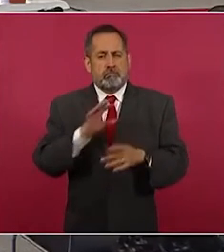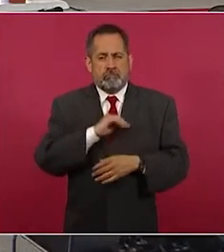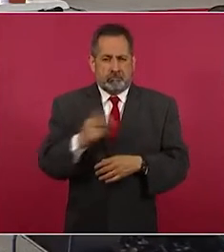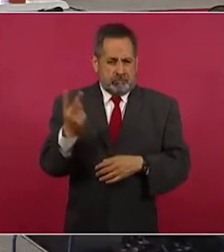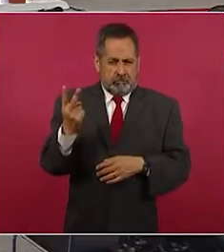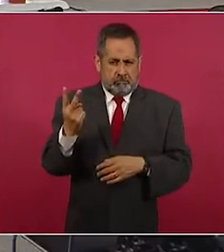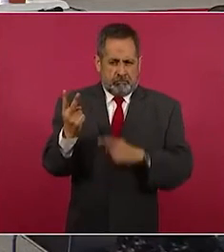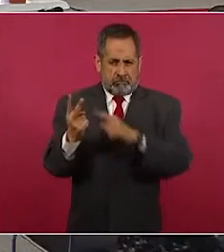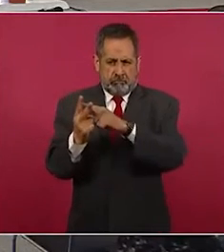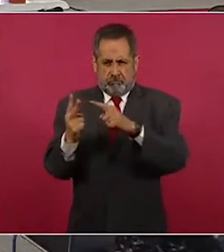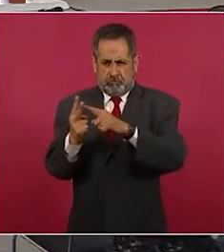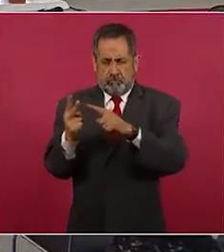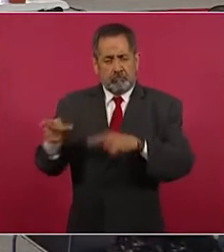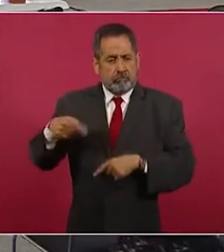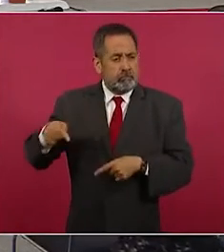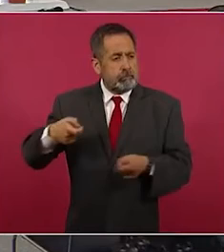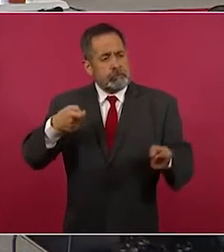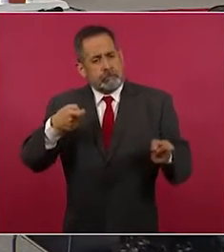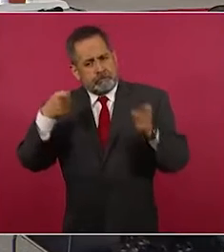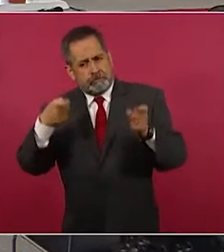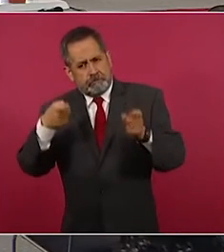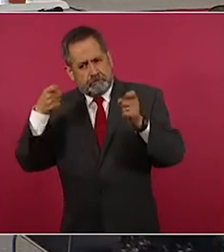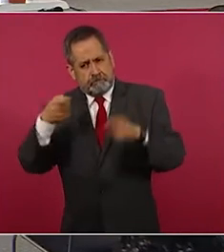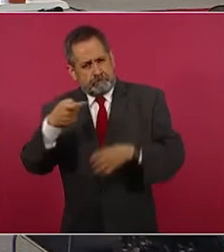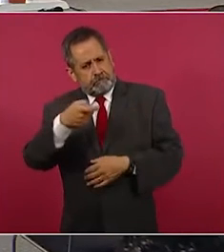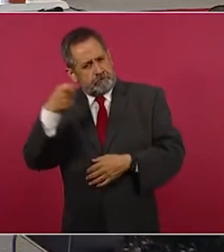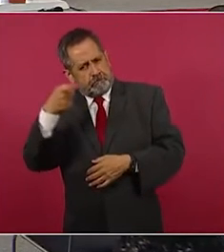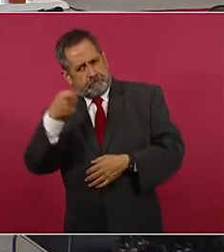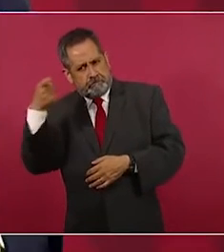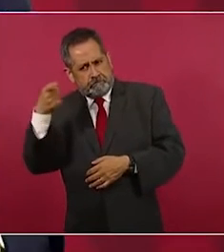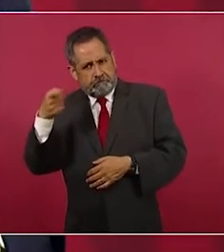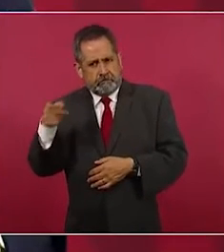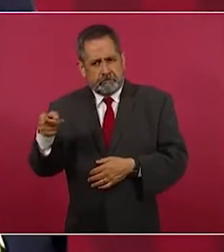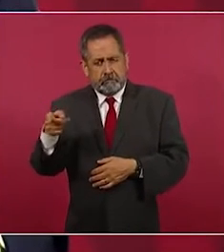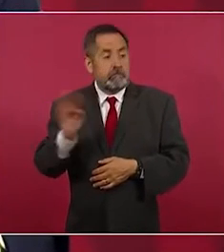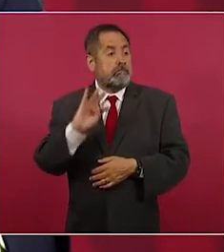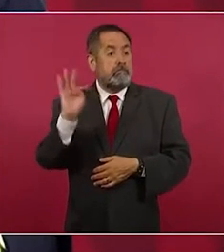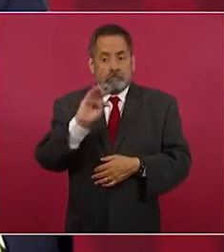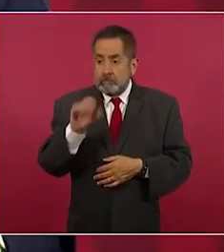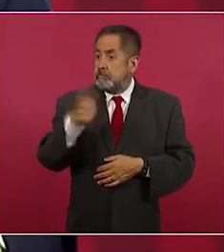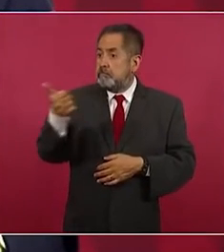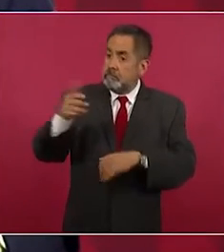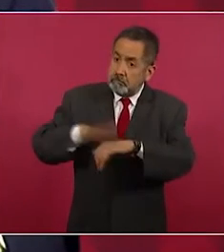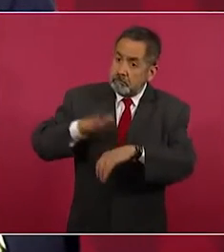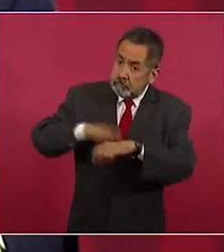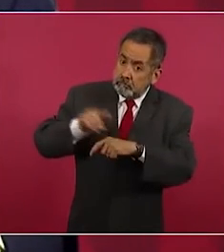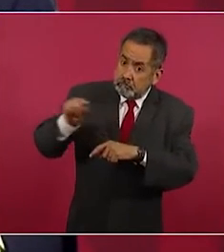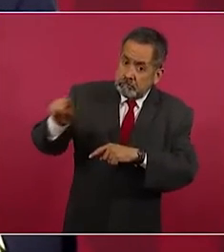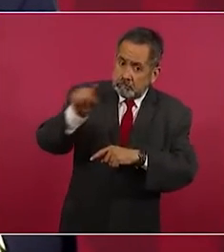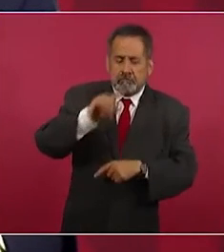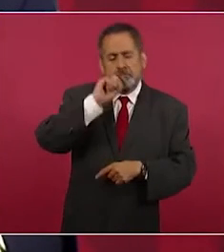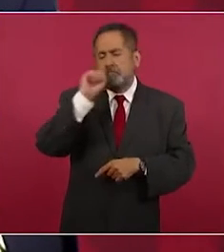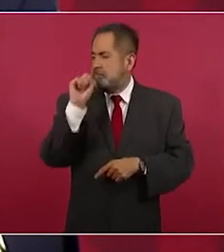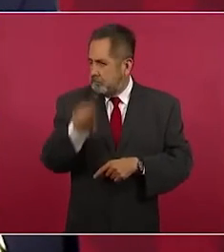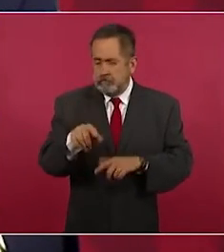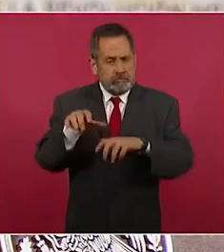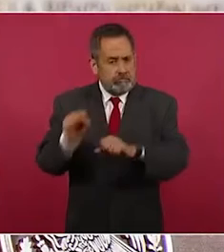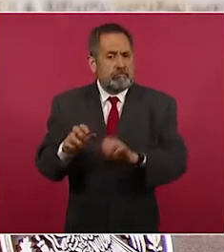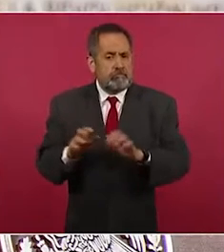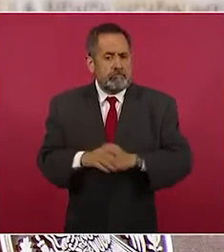dos que dispararon, pueden ser otros, está abierta